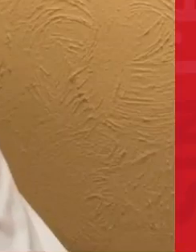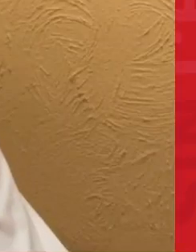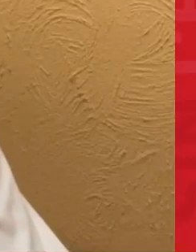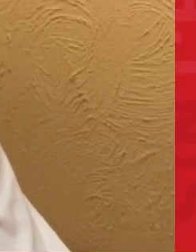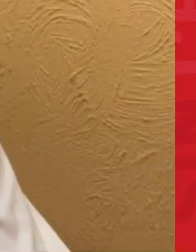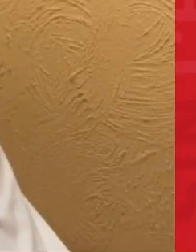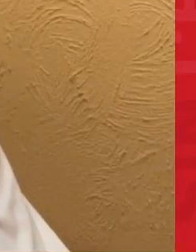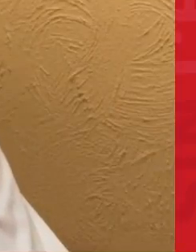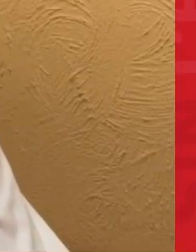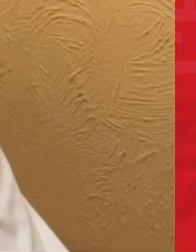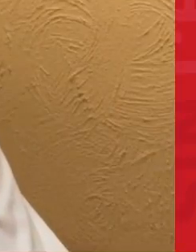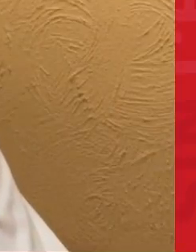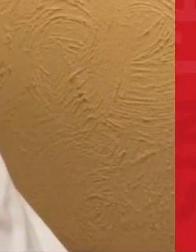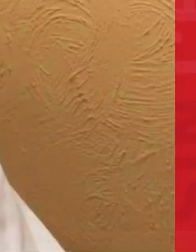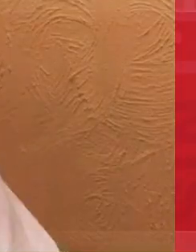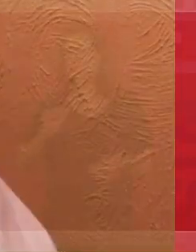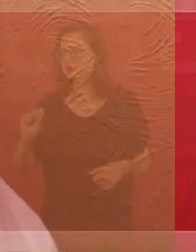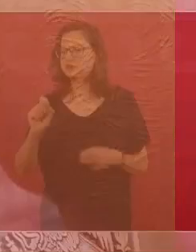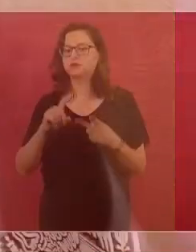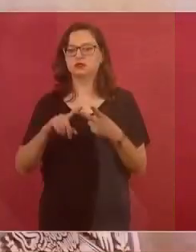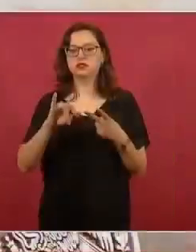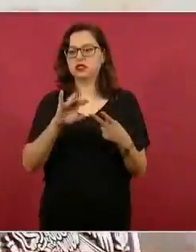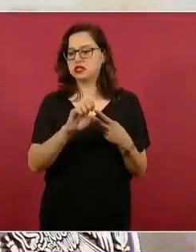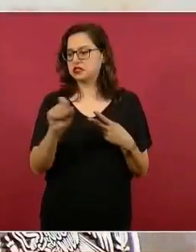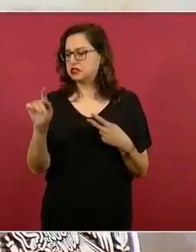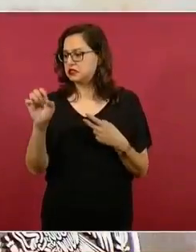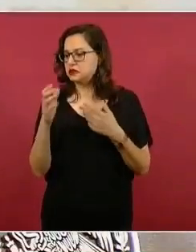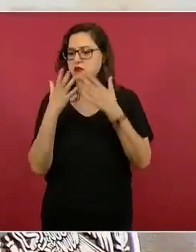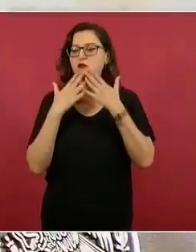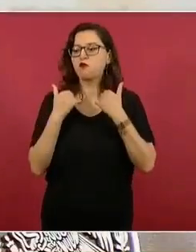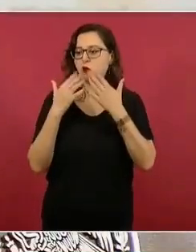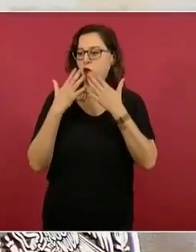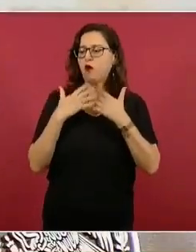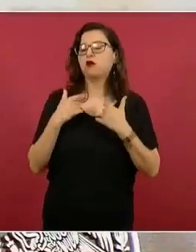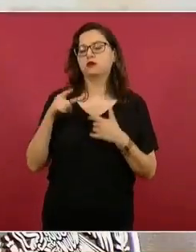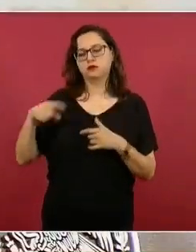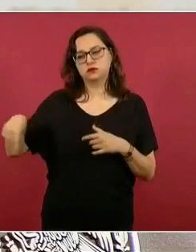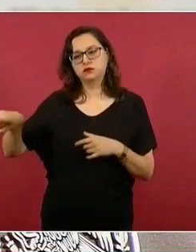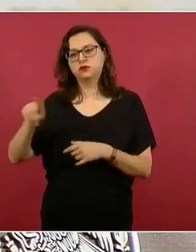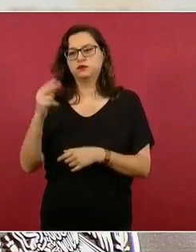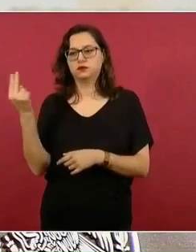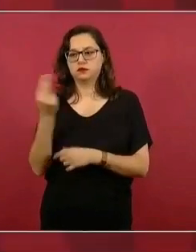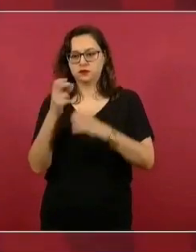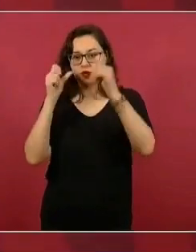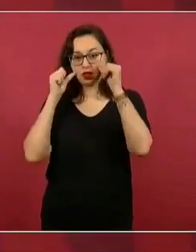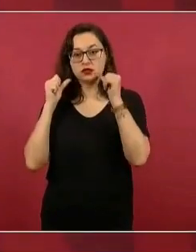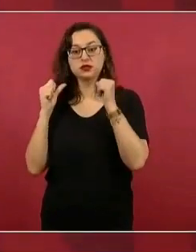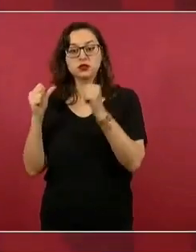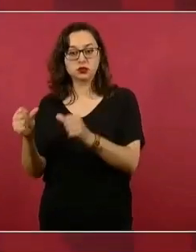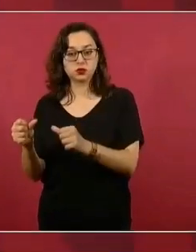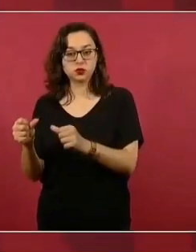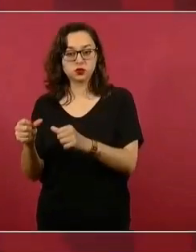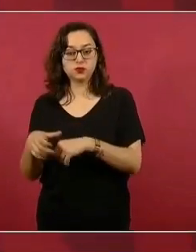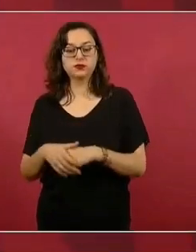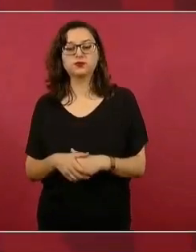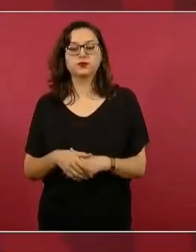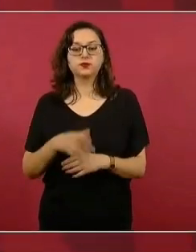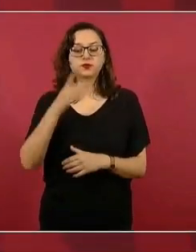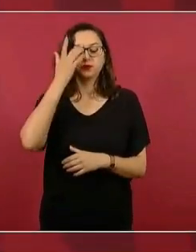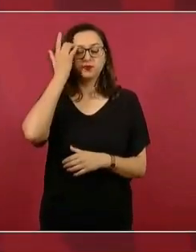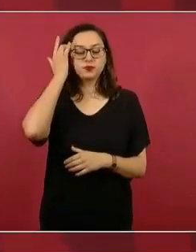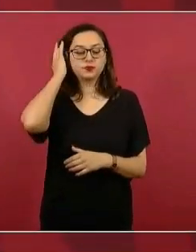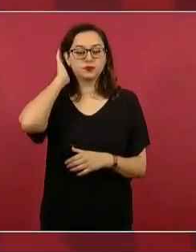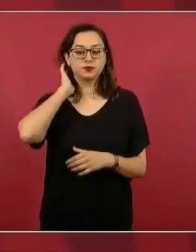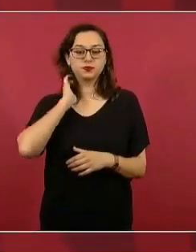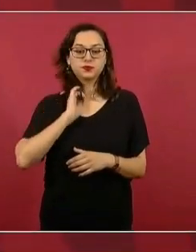a esa oposición que votó contra México de la mano de Claudio X González, porque al final Chucho,